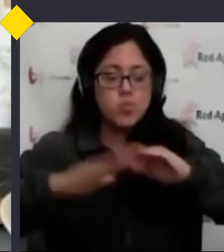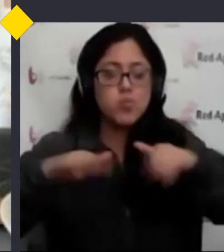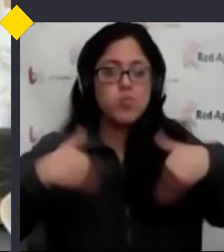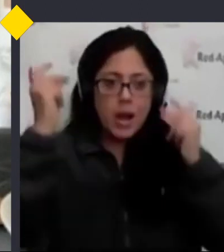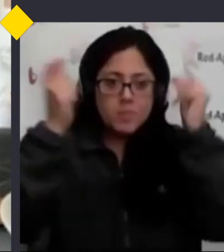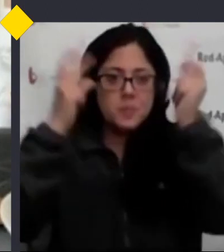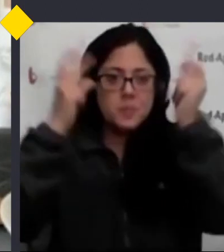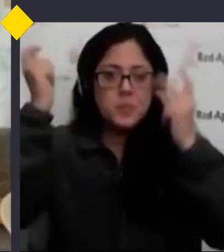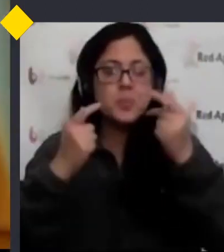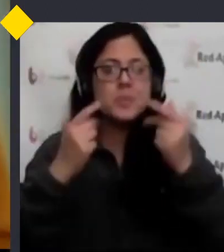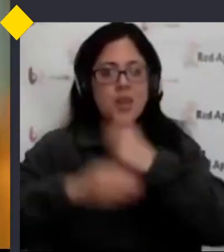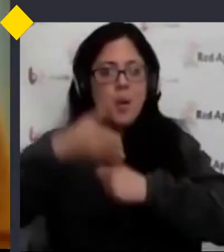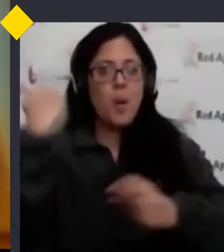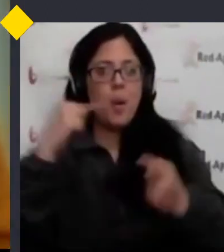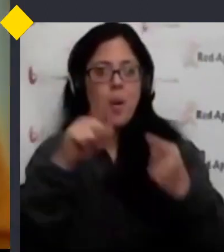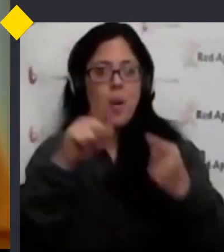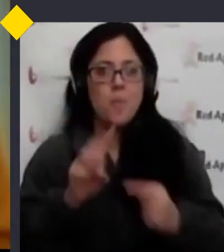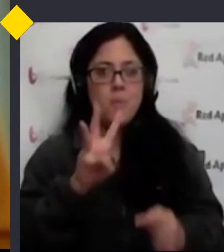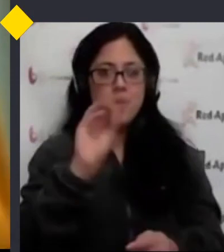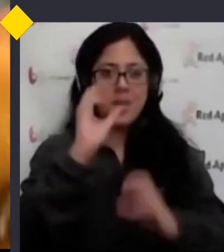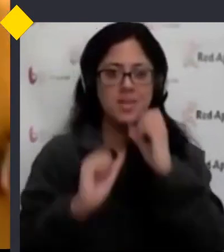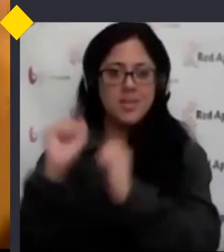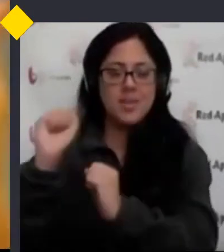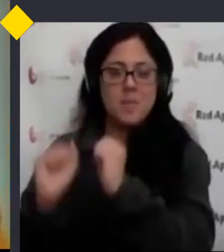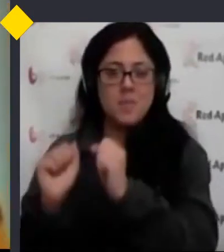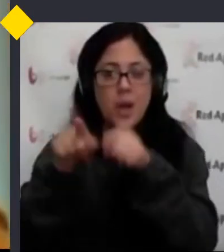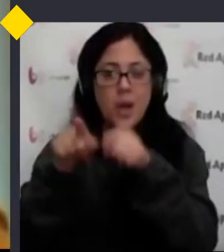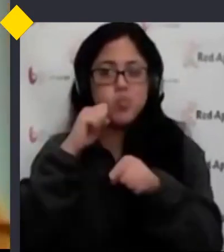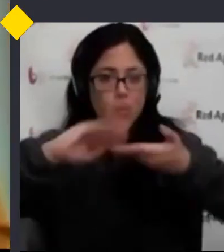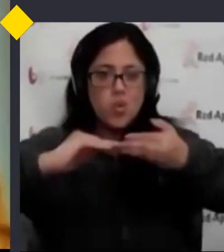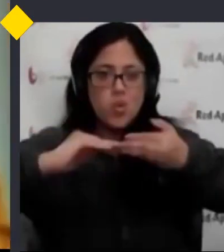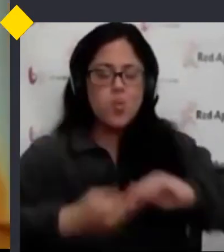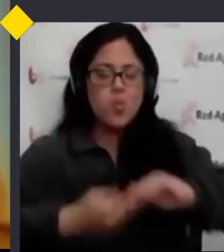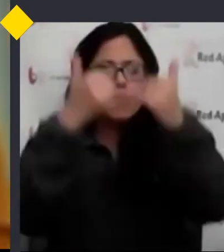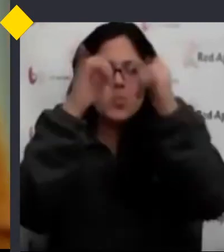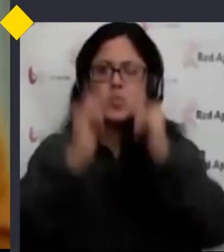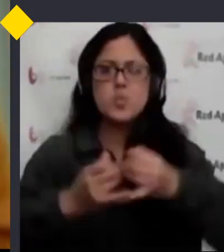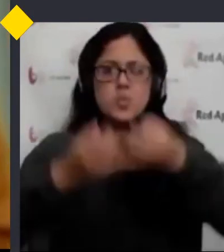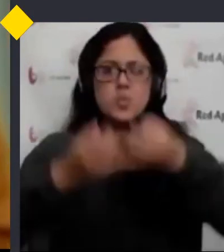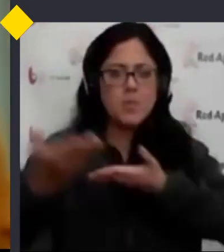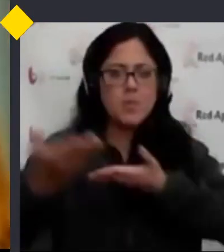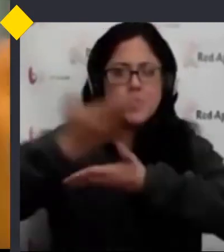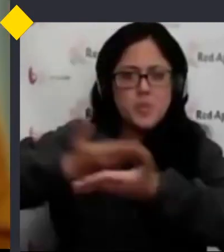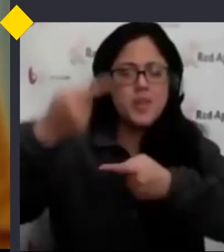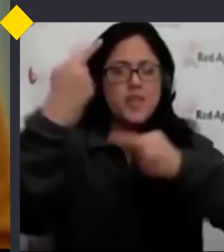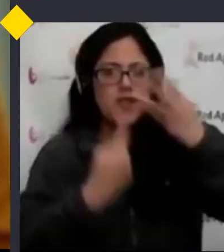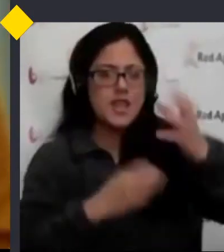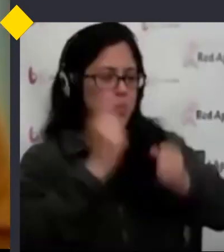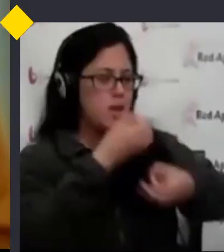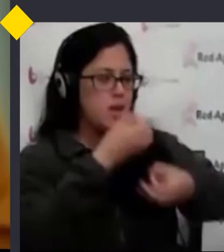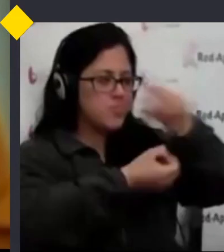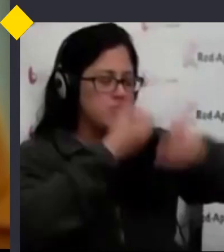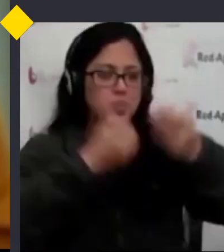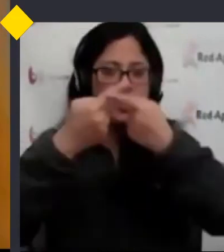año pasado participaron 30 empresas. Desde esa se generó una comunidad muy entretenida donde se comparte material, donde se puede comentar las distintas